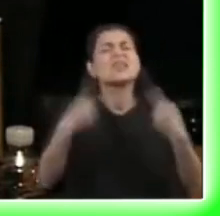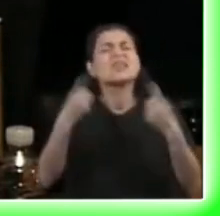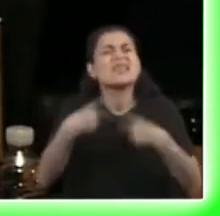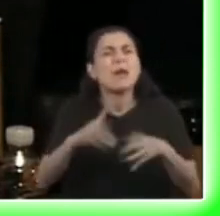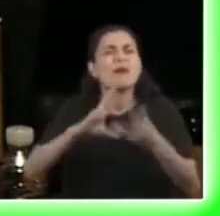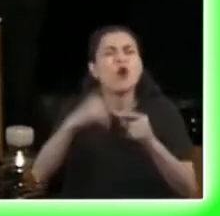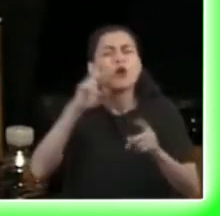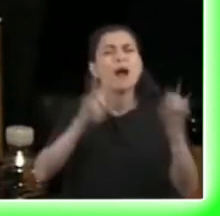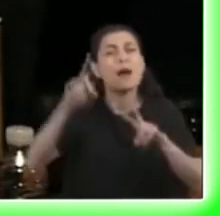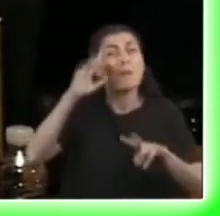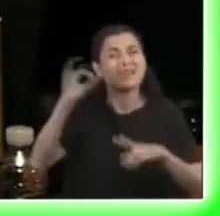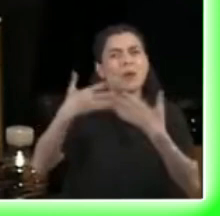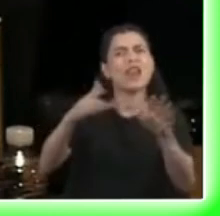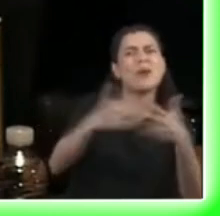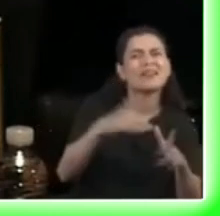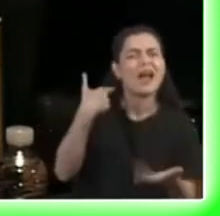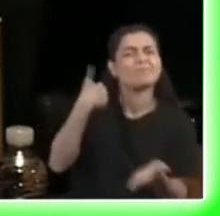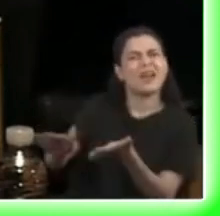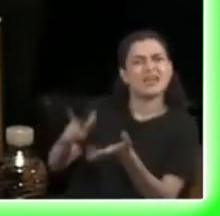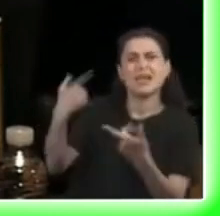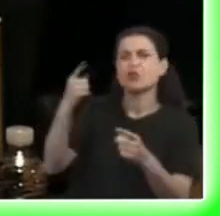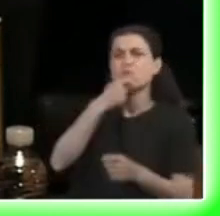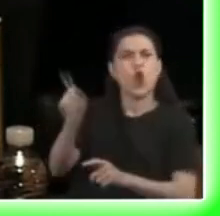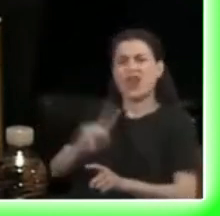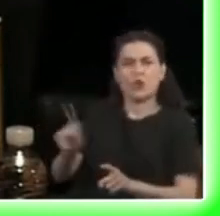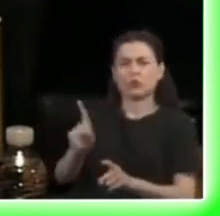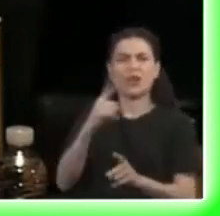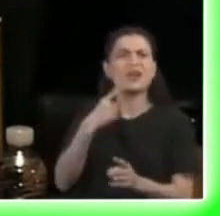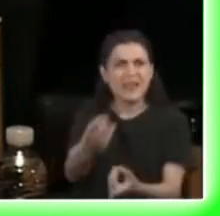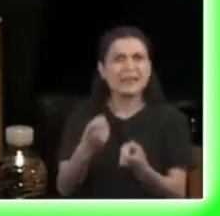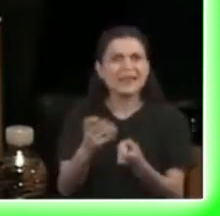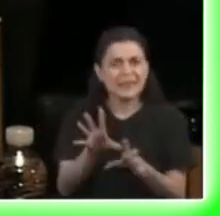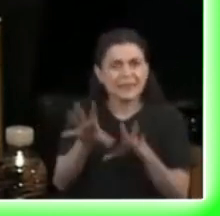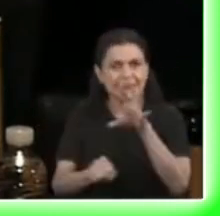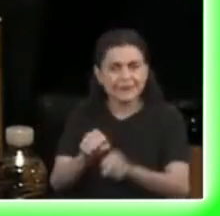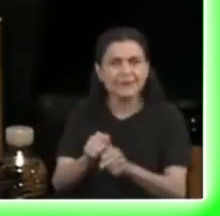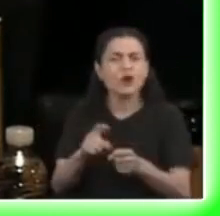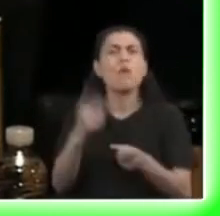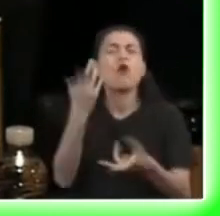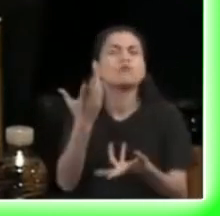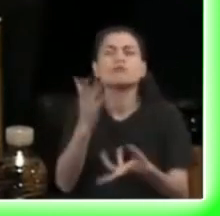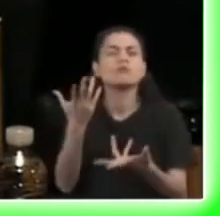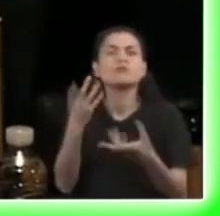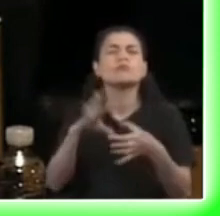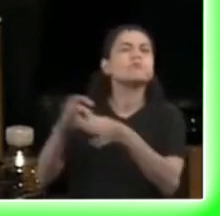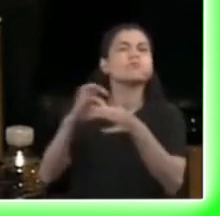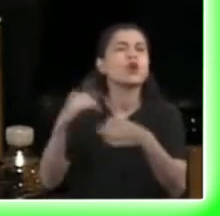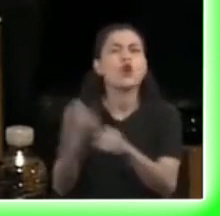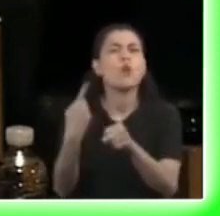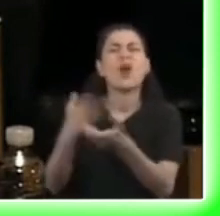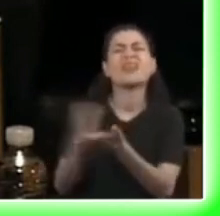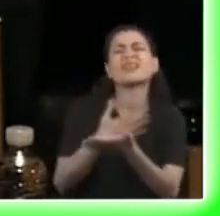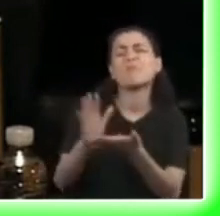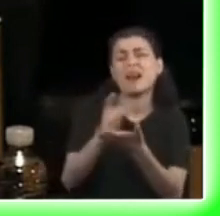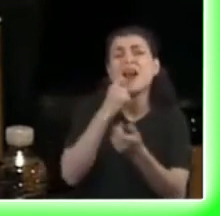libertad, porque su mera subsistencia depende de ello, que no es otra cosa que lo que la Argentina se ha popularizado como